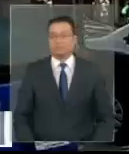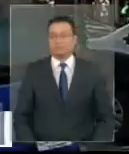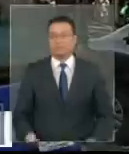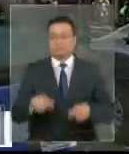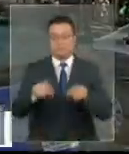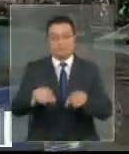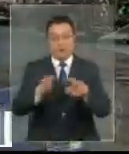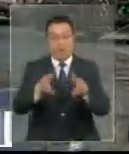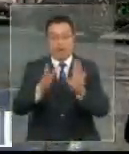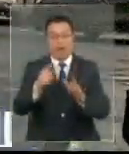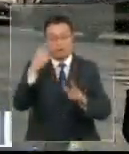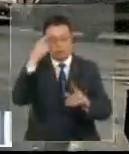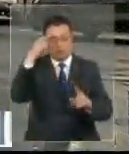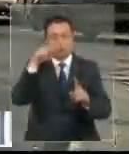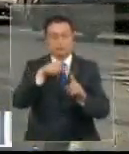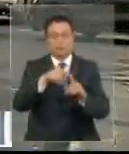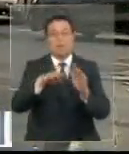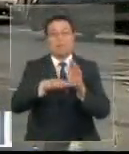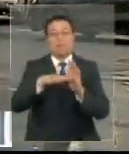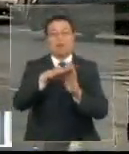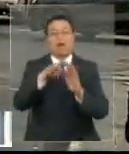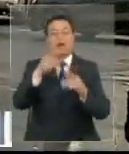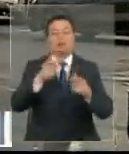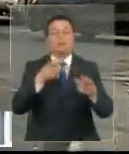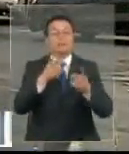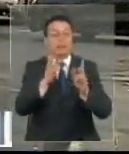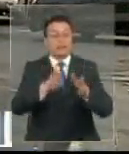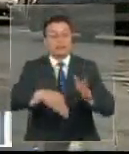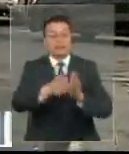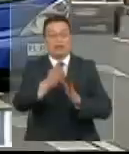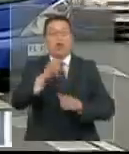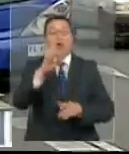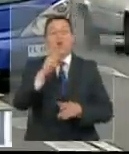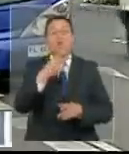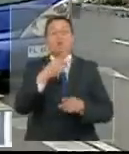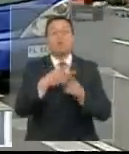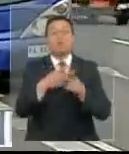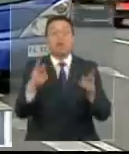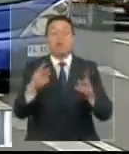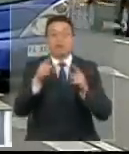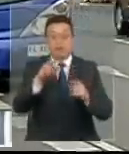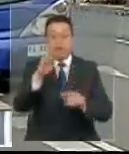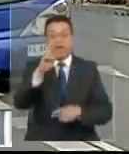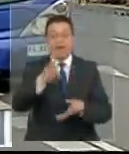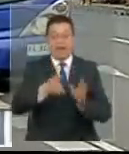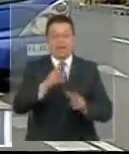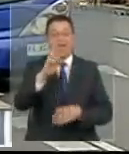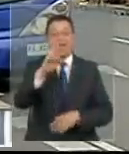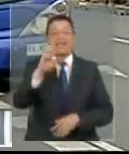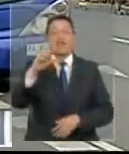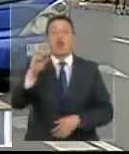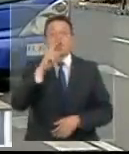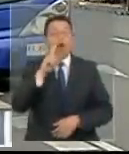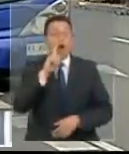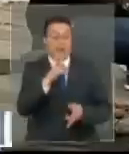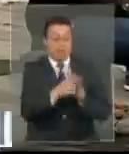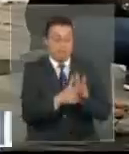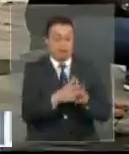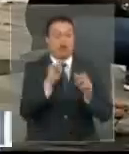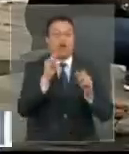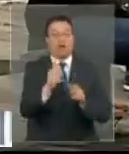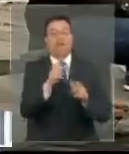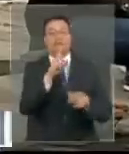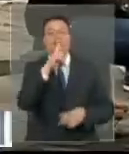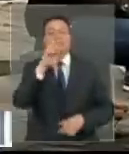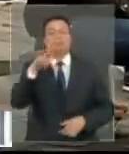Esta calle es la que concentra la mayor parte del transporte público. La avenida Recoleta cuenta con 6 estaciones de metro y diversos recorridos del Transantiago.